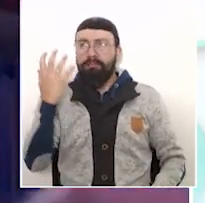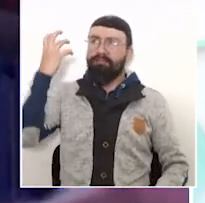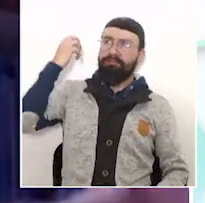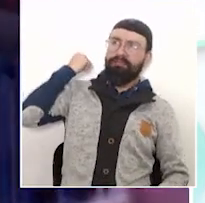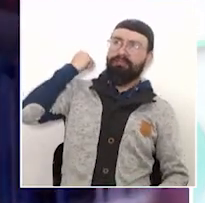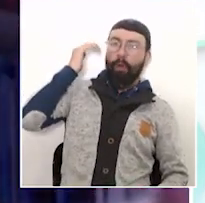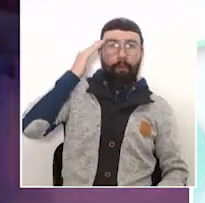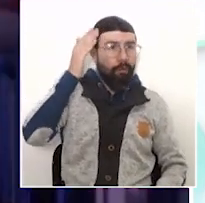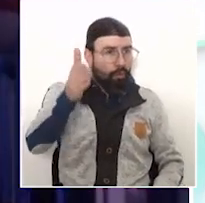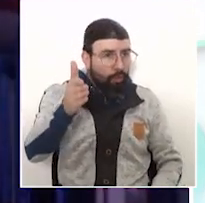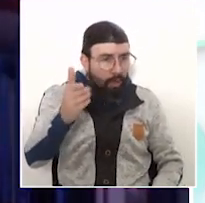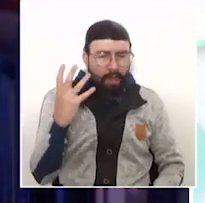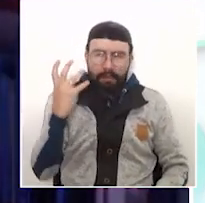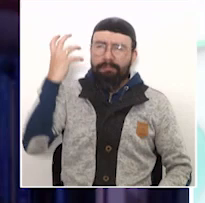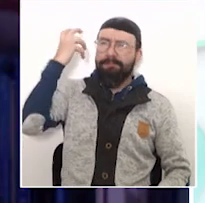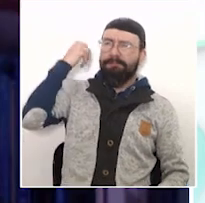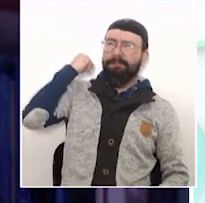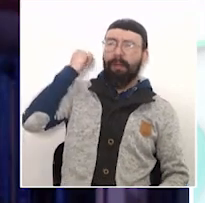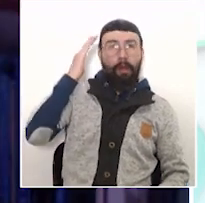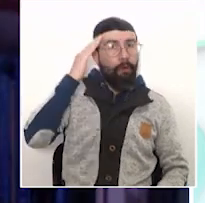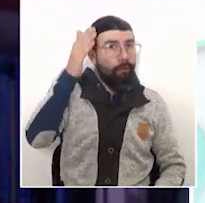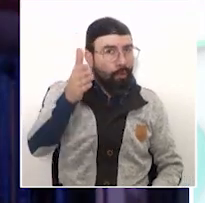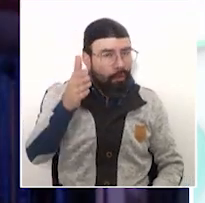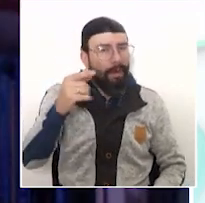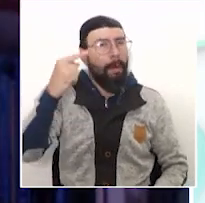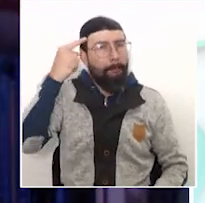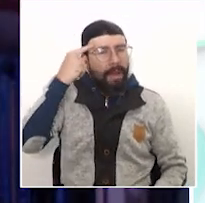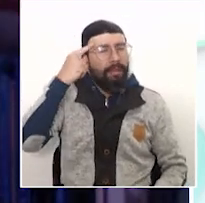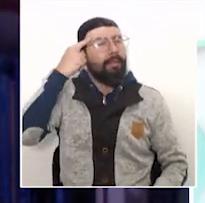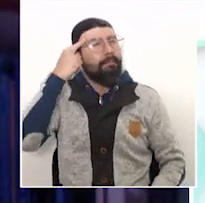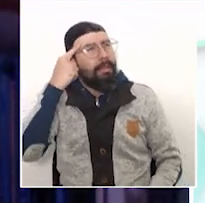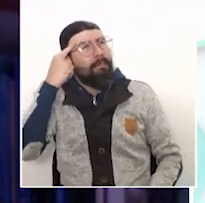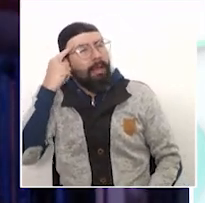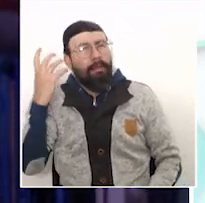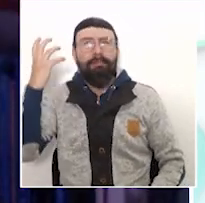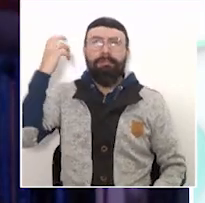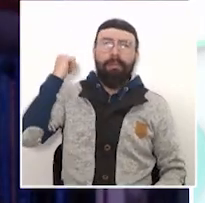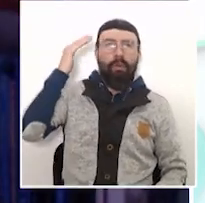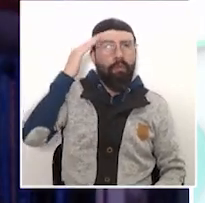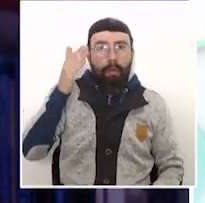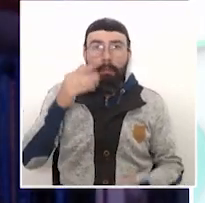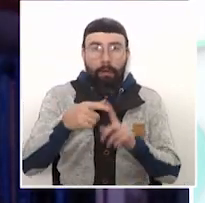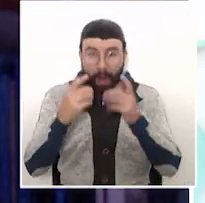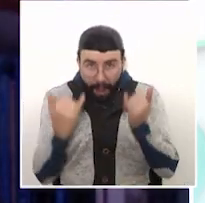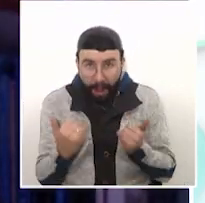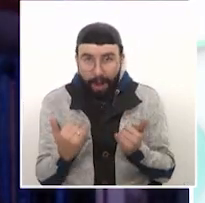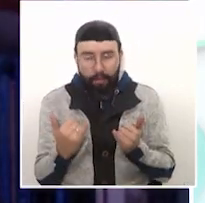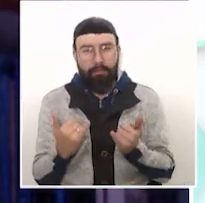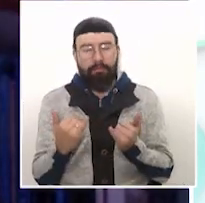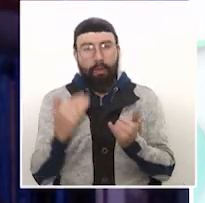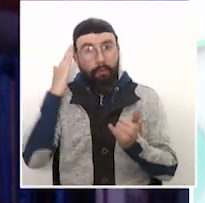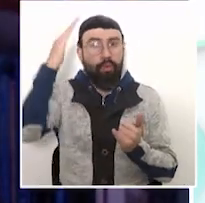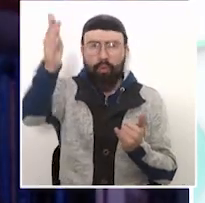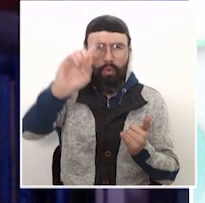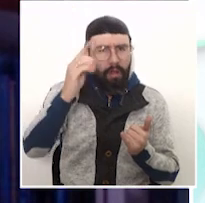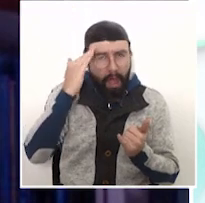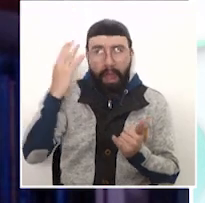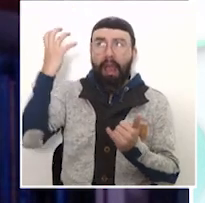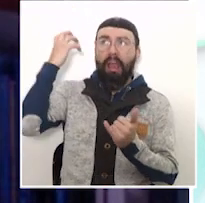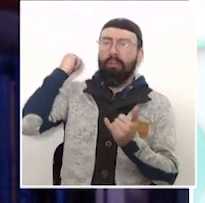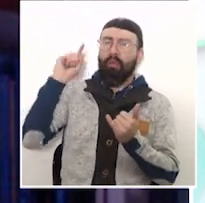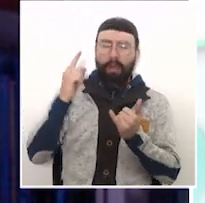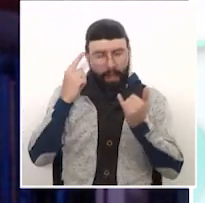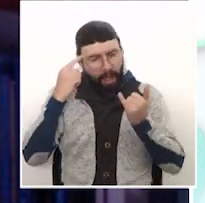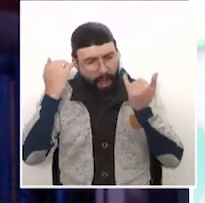unas emociones que ahora vamos a ver y al pasado con otras. Y tú te enfocas en el presente. Por eso es que en Estados Unidos, sobre todo, han